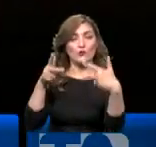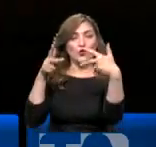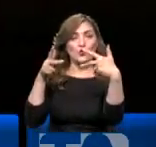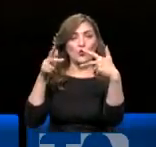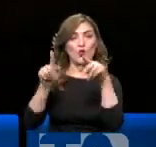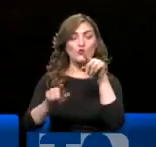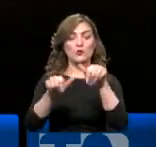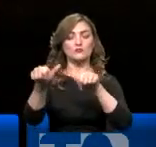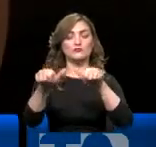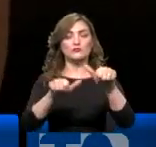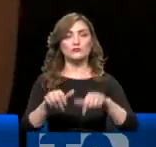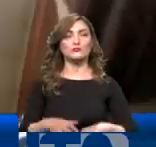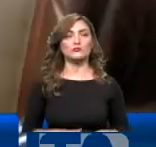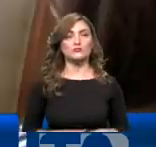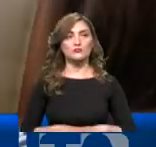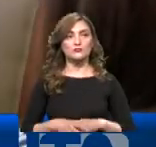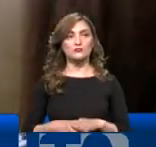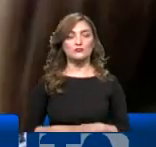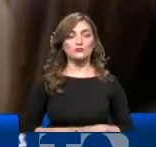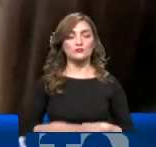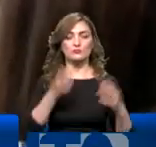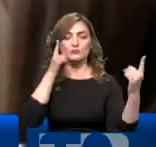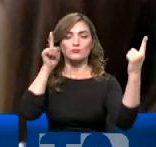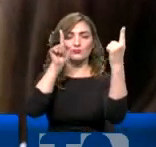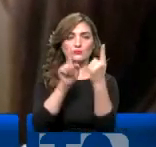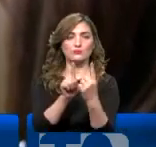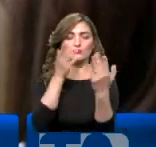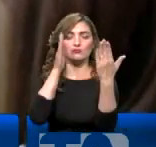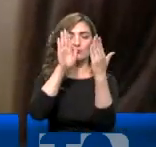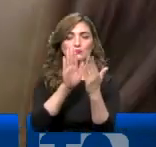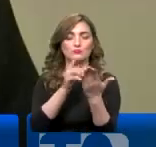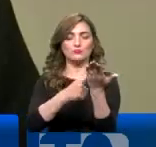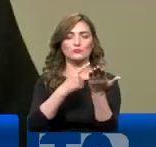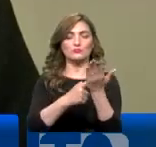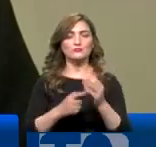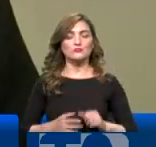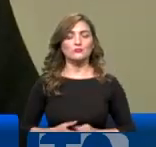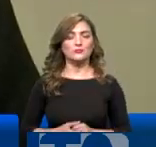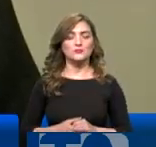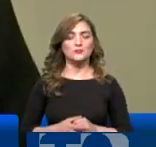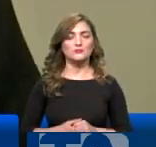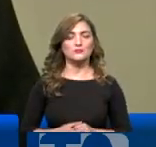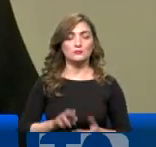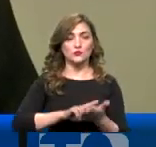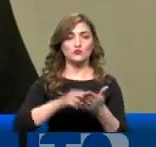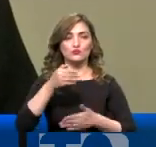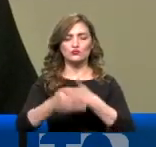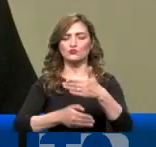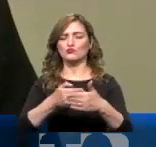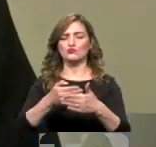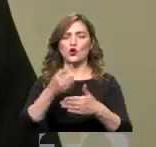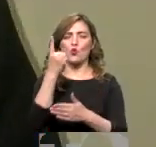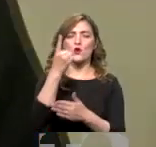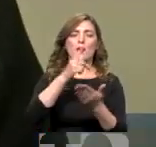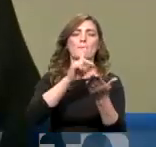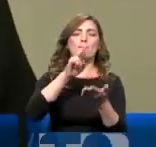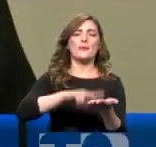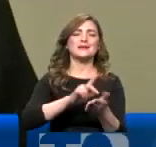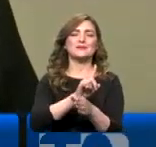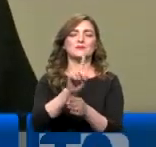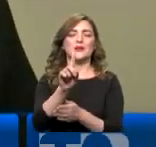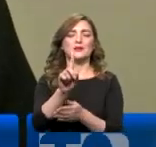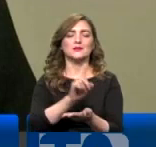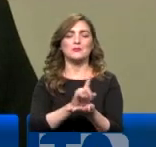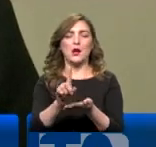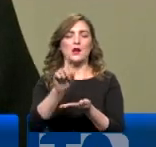casos administrativos y presencialmente cuando deban realizar análisis. Tendremos reuniones periódicas, mínimo una vez a la semana. Claro, si es